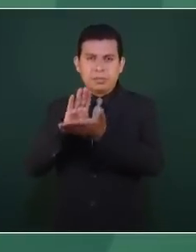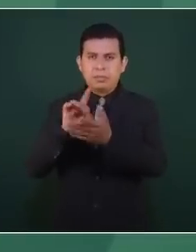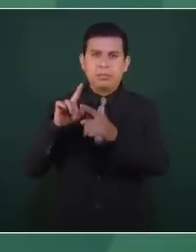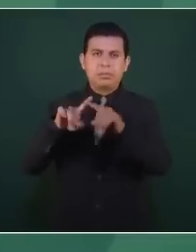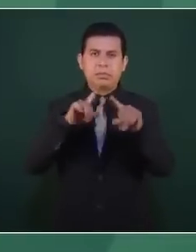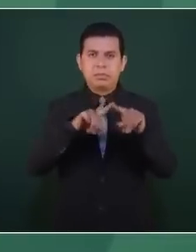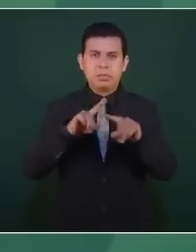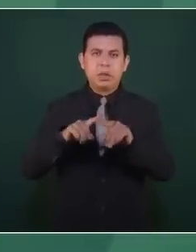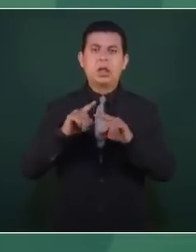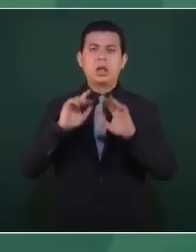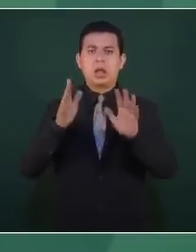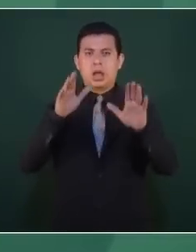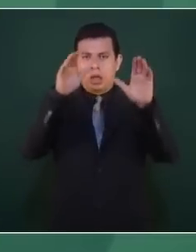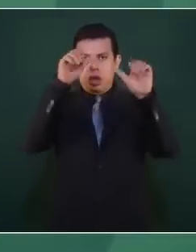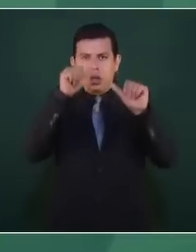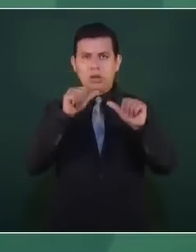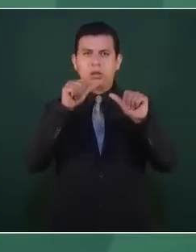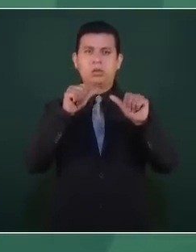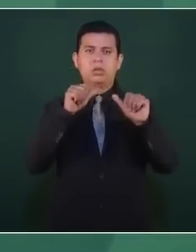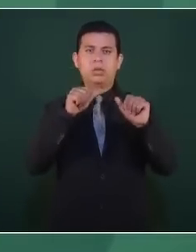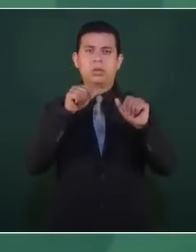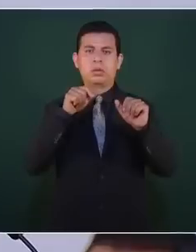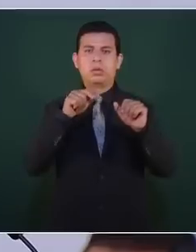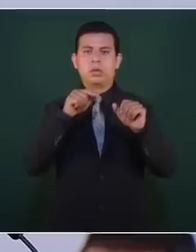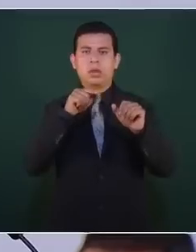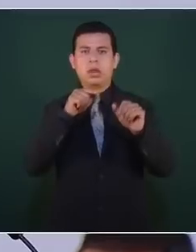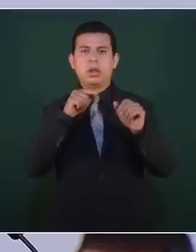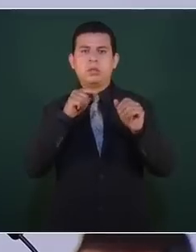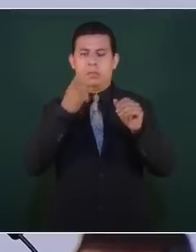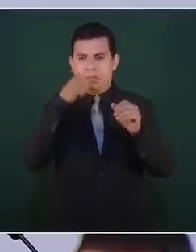las causas de la generación